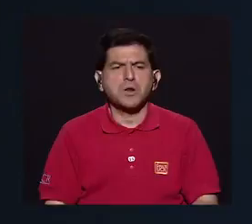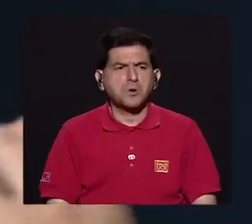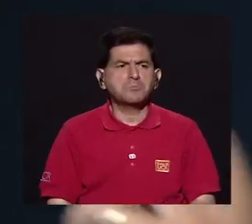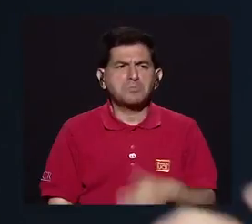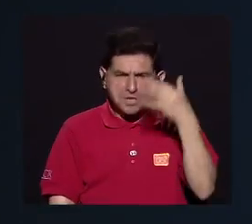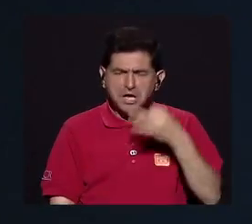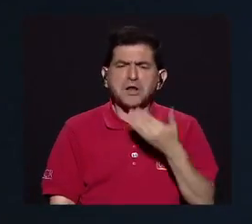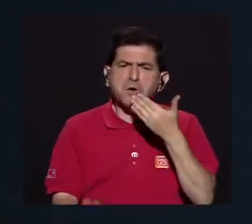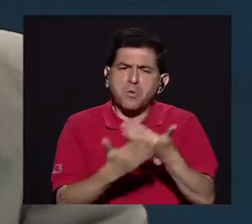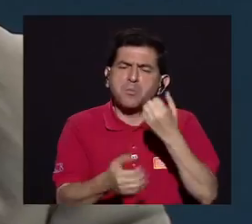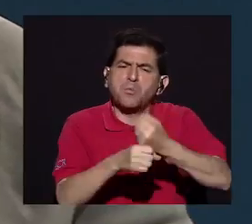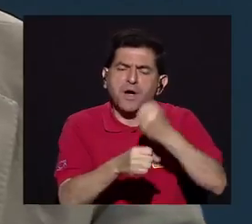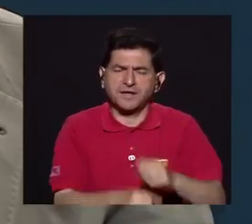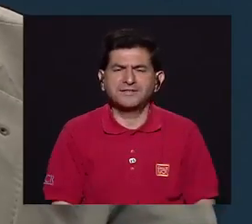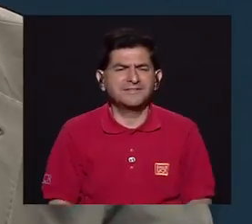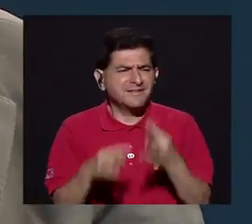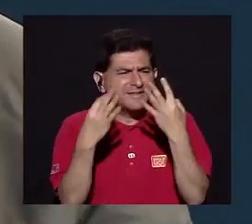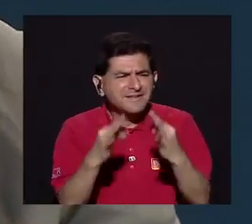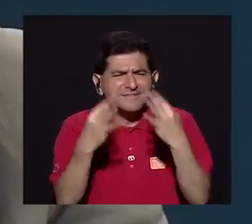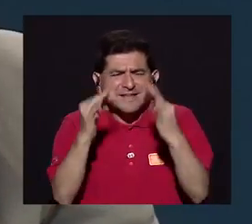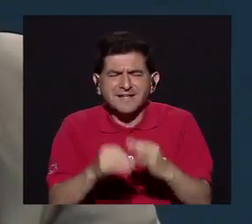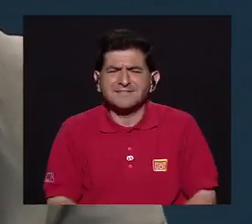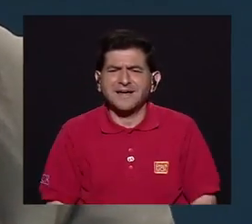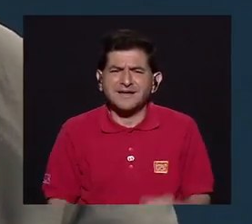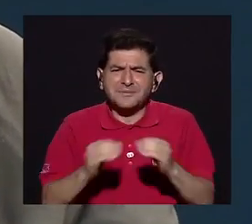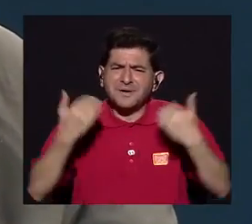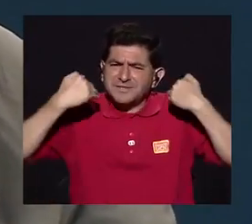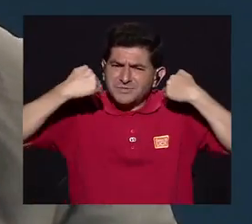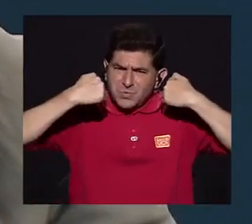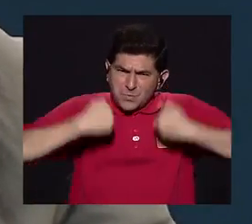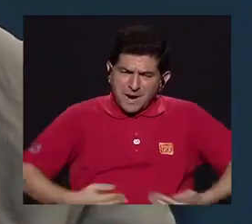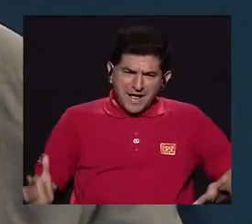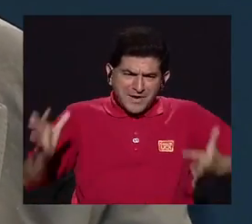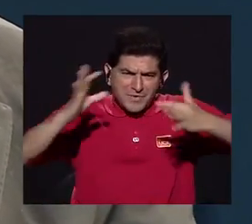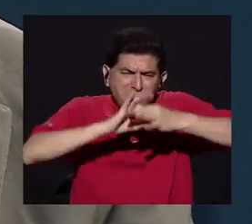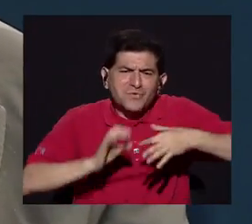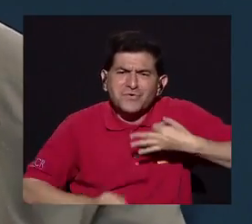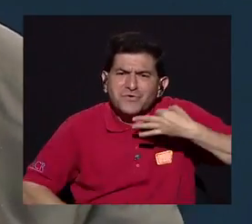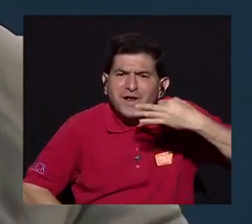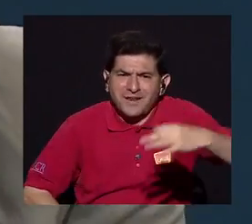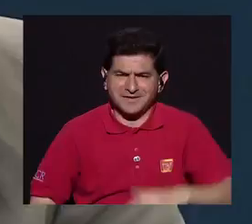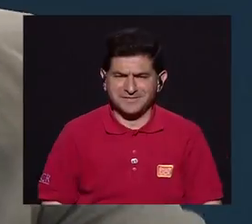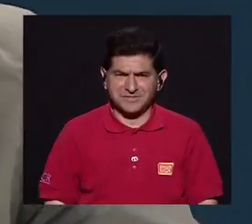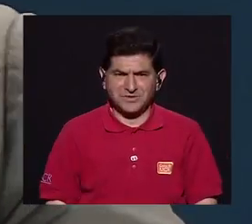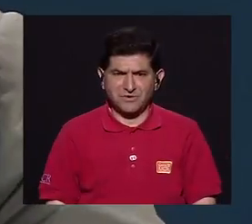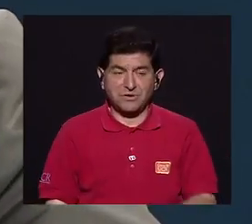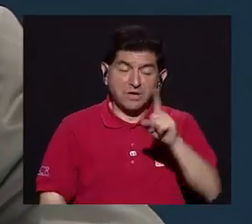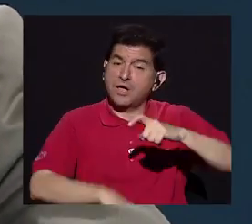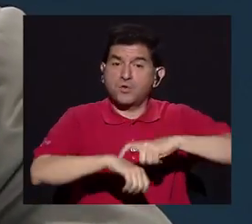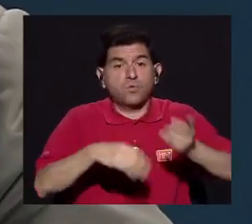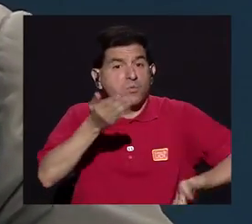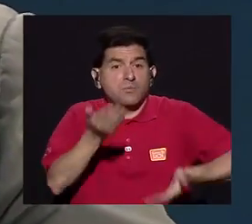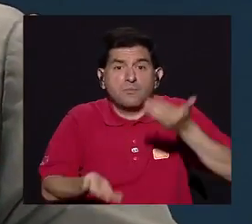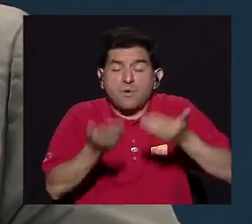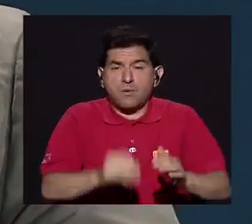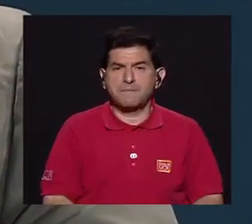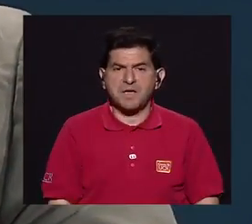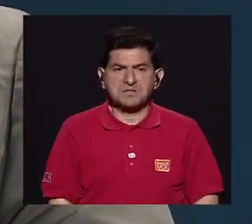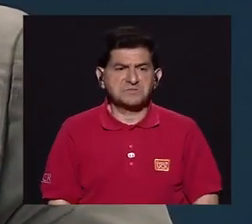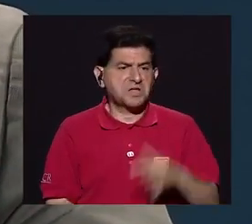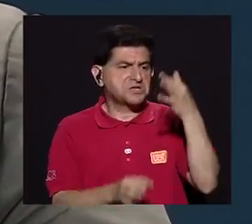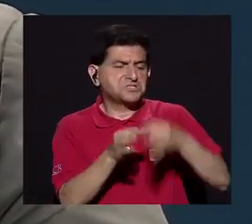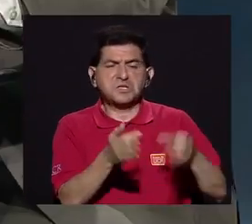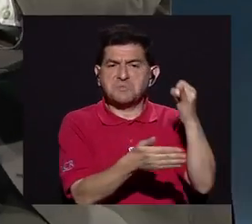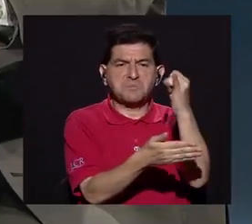trabajo. Poco a poco, como que tratamos de humanizar más esas relaciones cotidianas, que inclusive en un momento determinado se veían en un